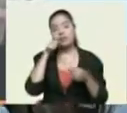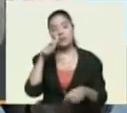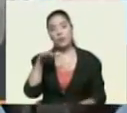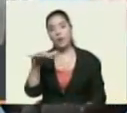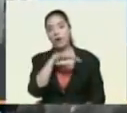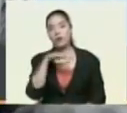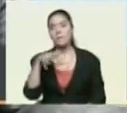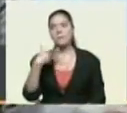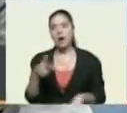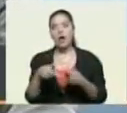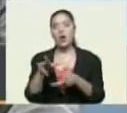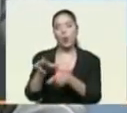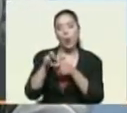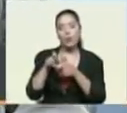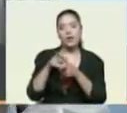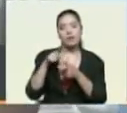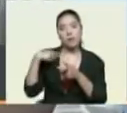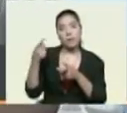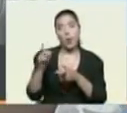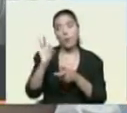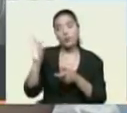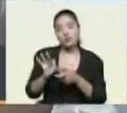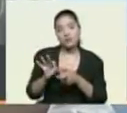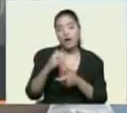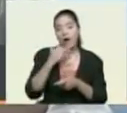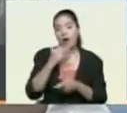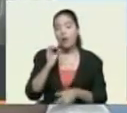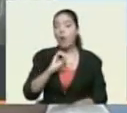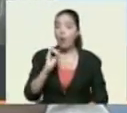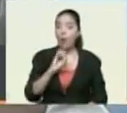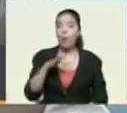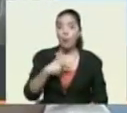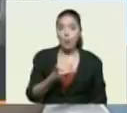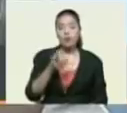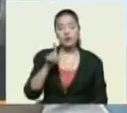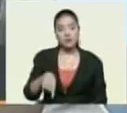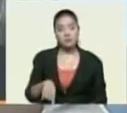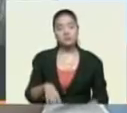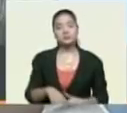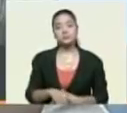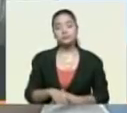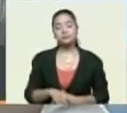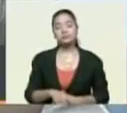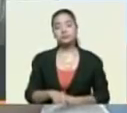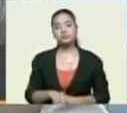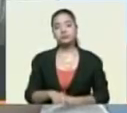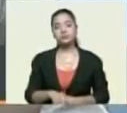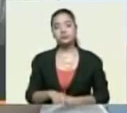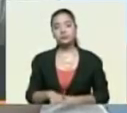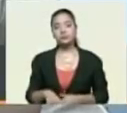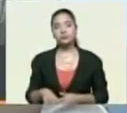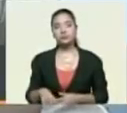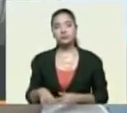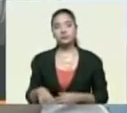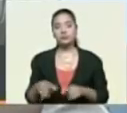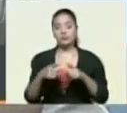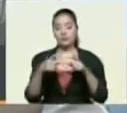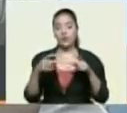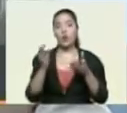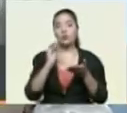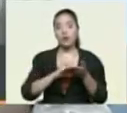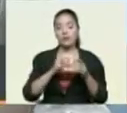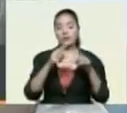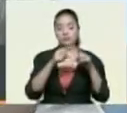para cobrar comisiones, o puede ser también para colocar este billete de nuevo